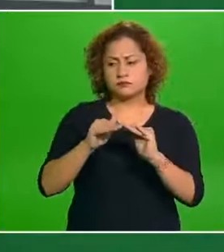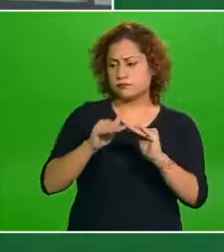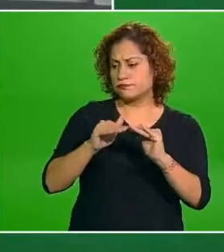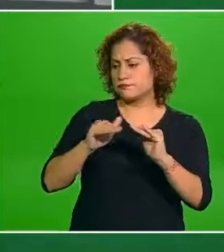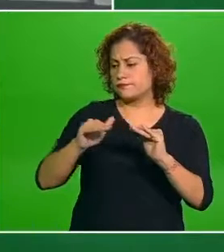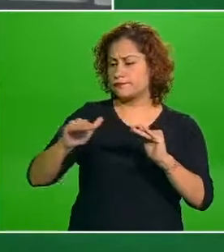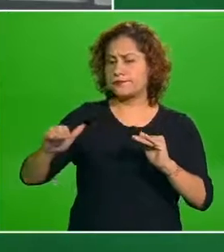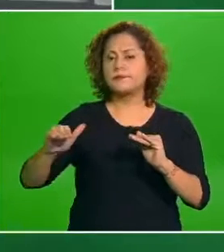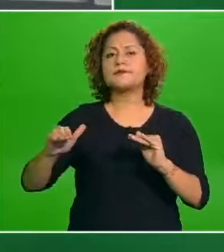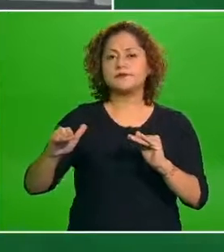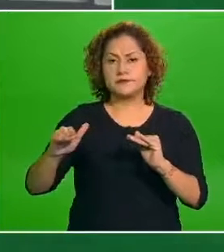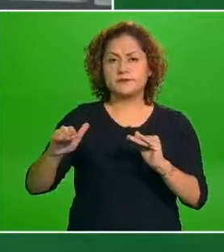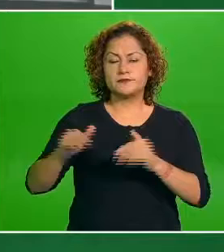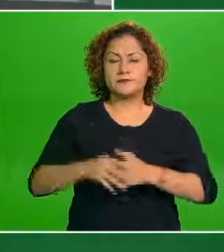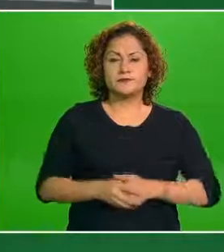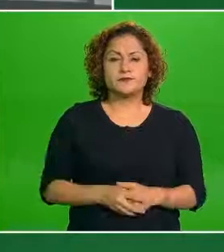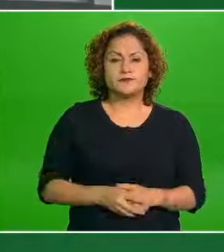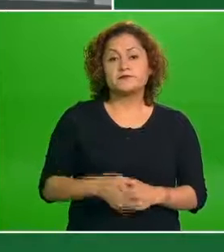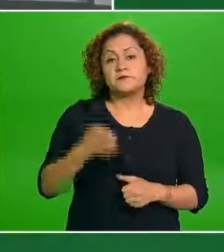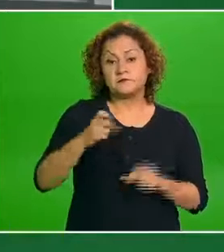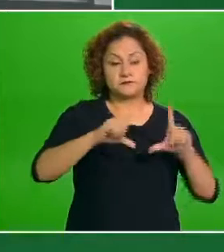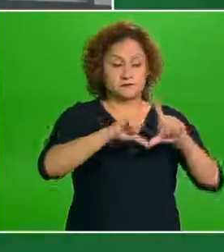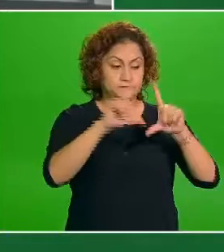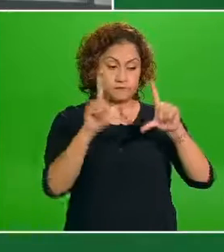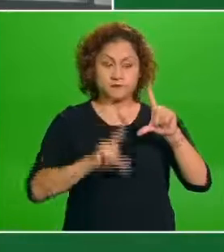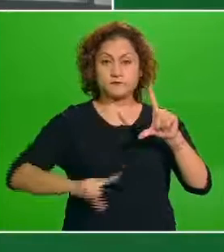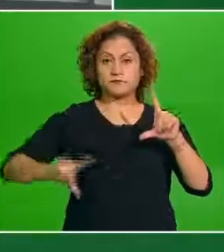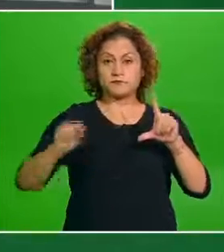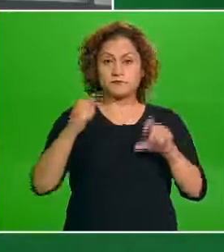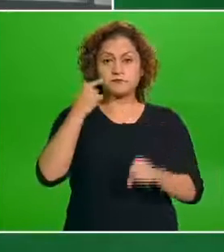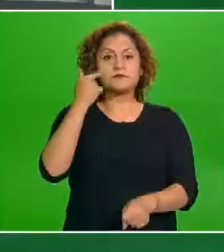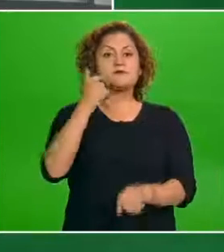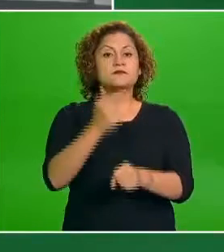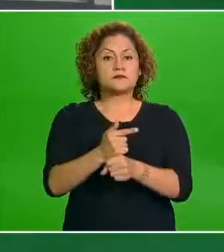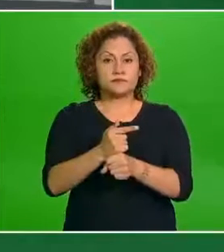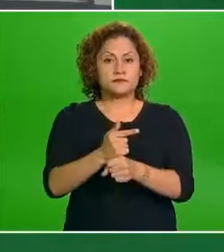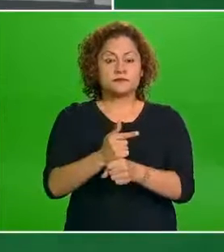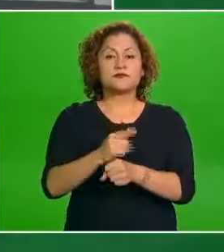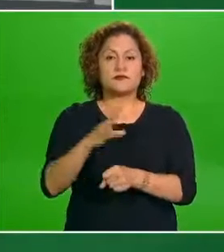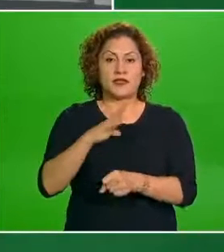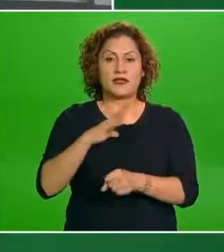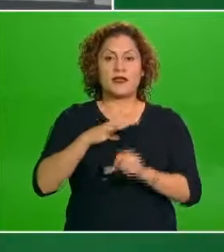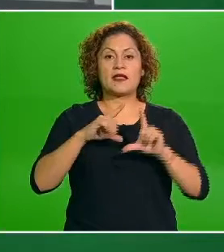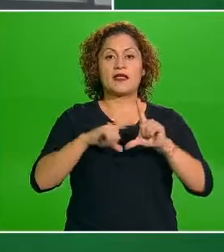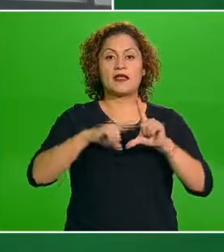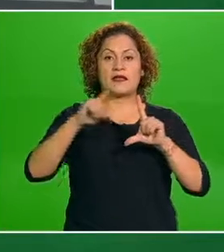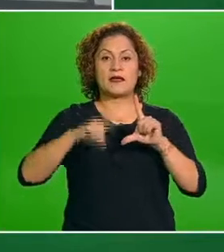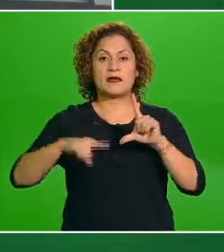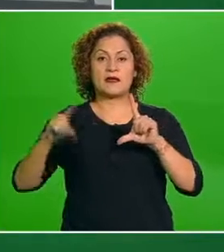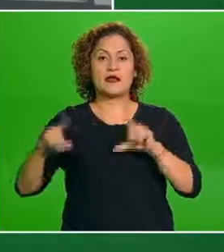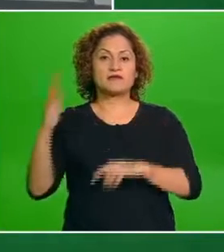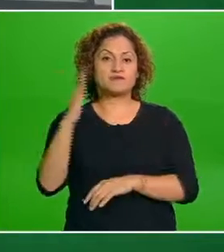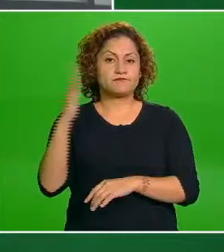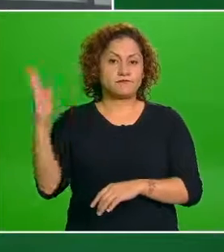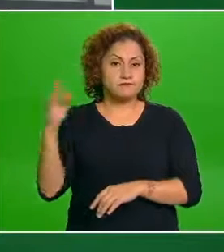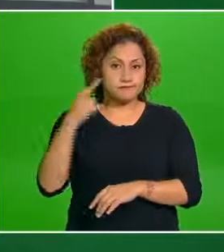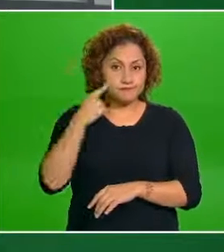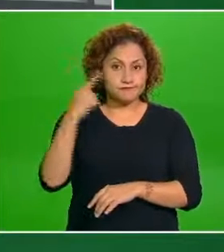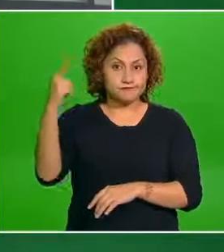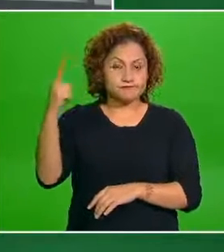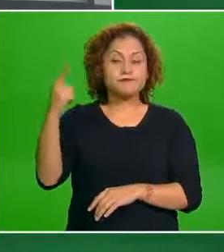relativamente estable, que a nivel nacional podemos identificar en el extremo superior derecho del gráfico, se mantiene al día de